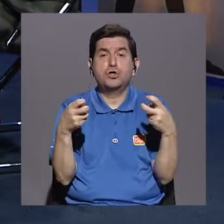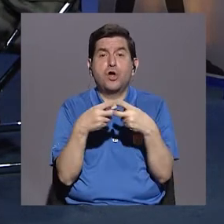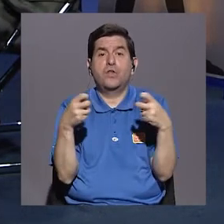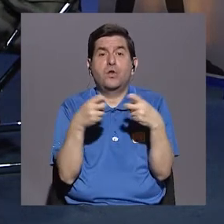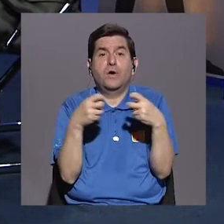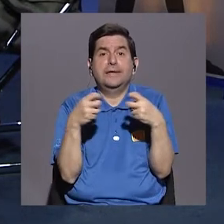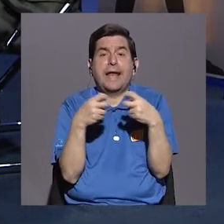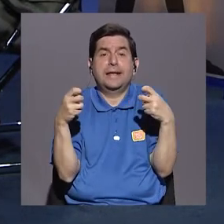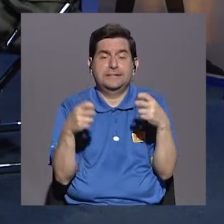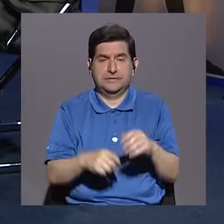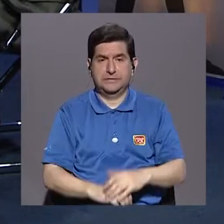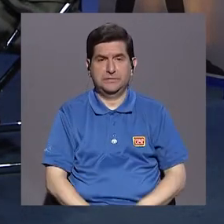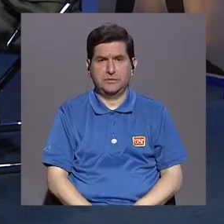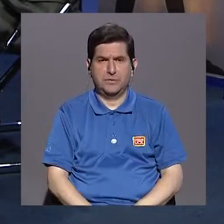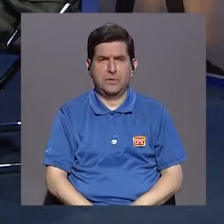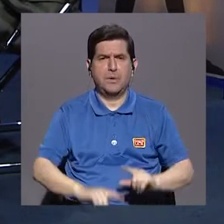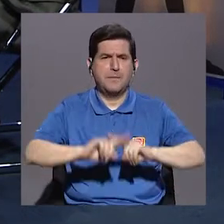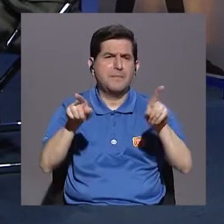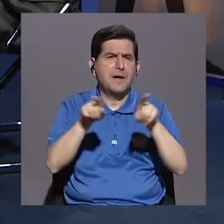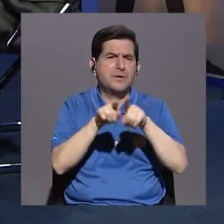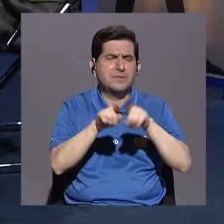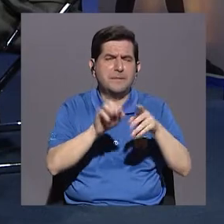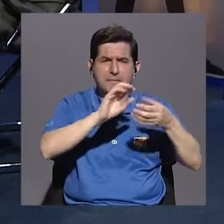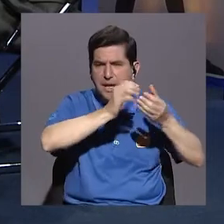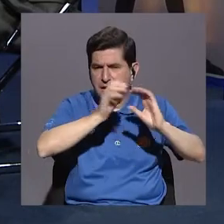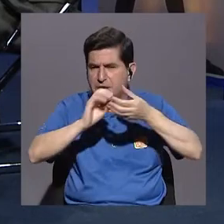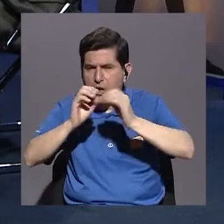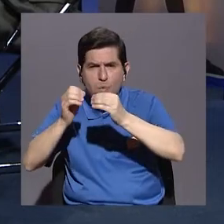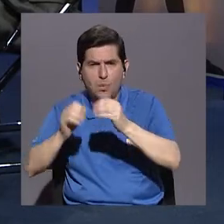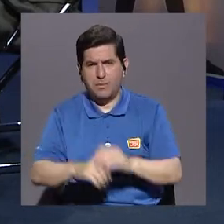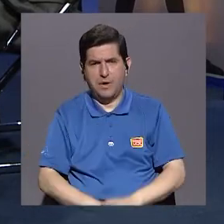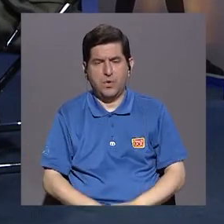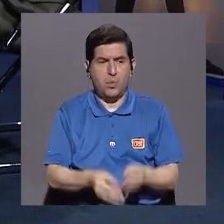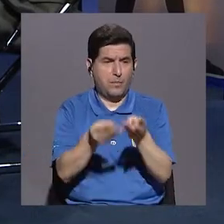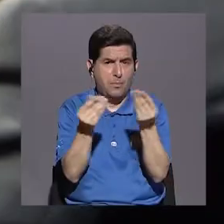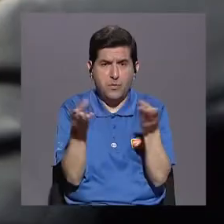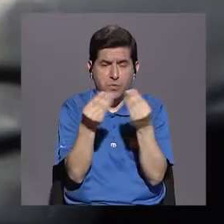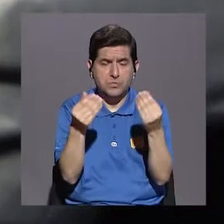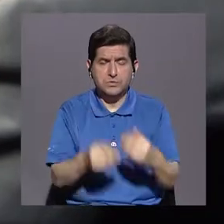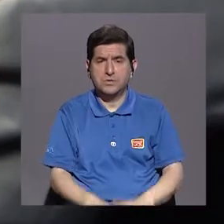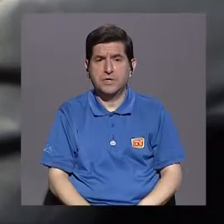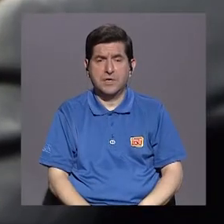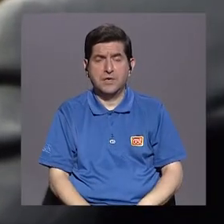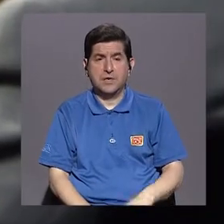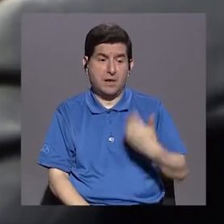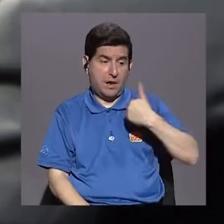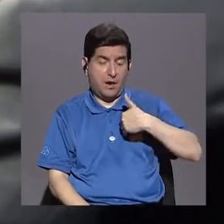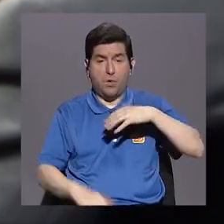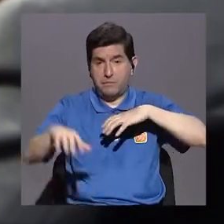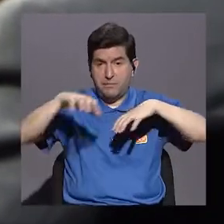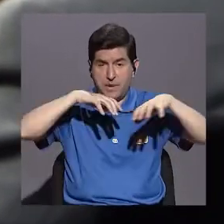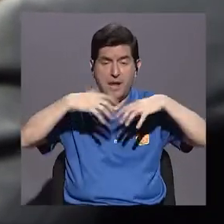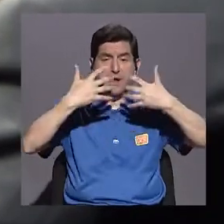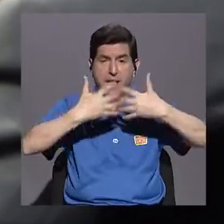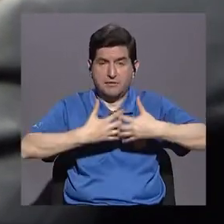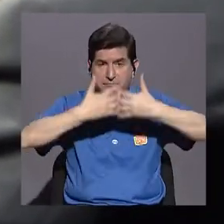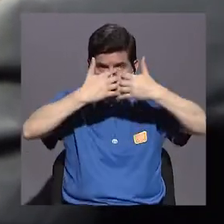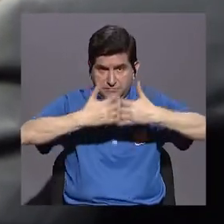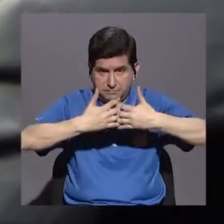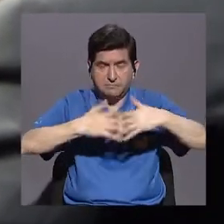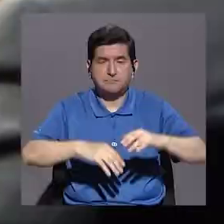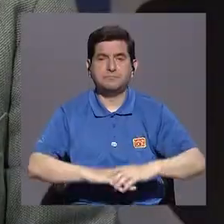sería lo de programas de en cuanto a la cantidad pero la cantidad que produce el hombre en sus actividades industriales